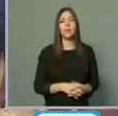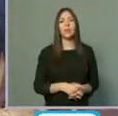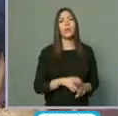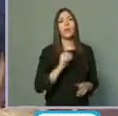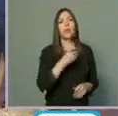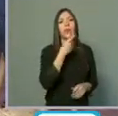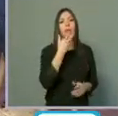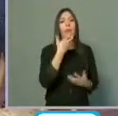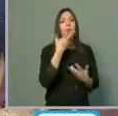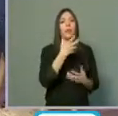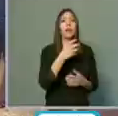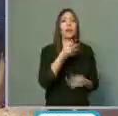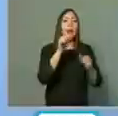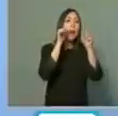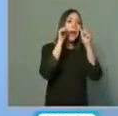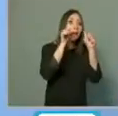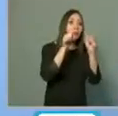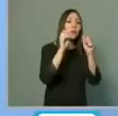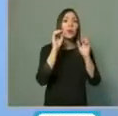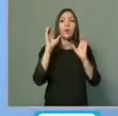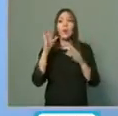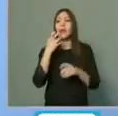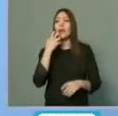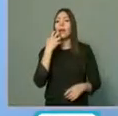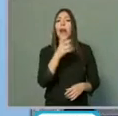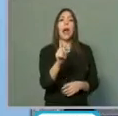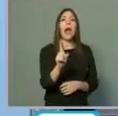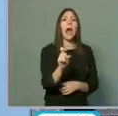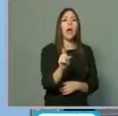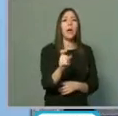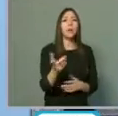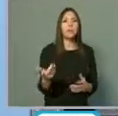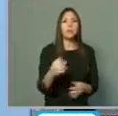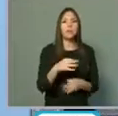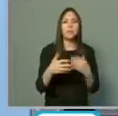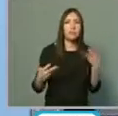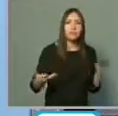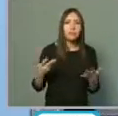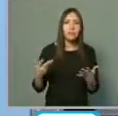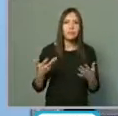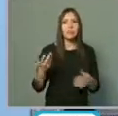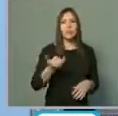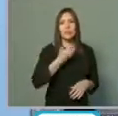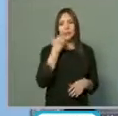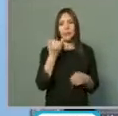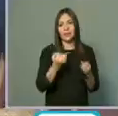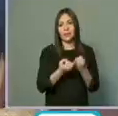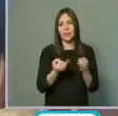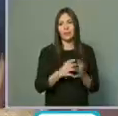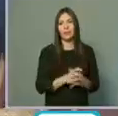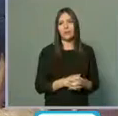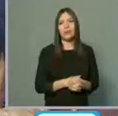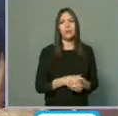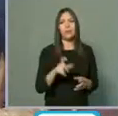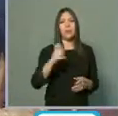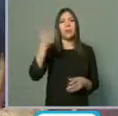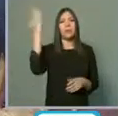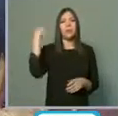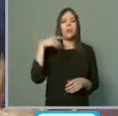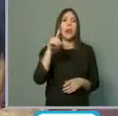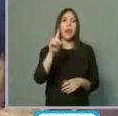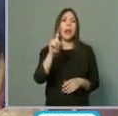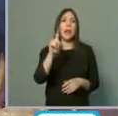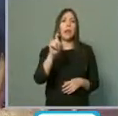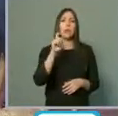cuidado y te gritan aguas. Aguas. Es que esto no viene aquí, pero aguas en la... Cuando tiraban por las ventanas. La